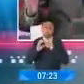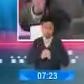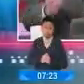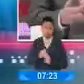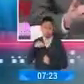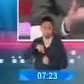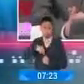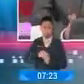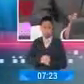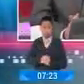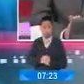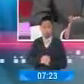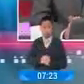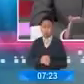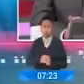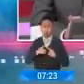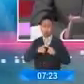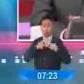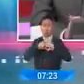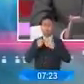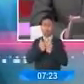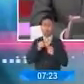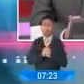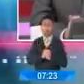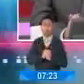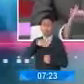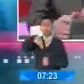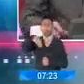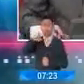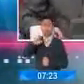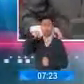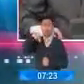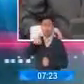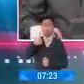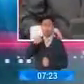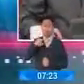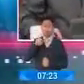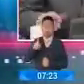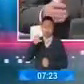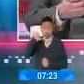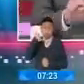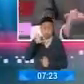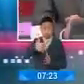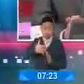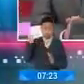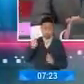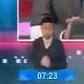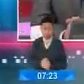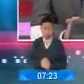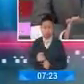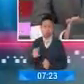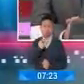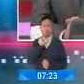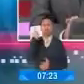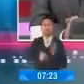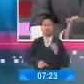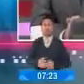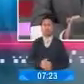donde hay conversaciones con el legislador Mendoza sacados del celular del legislador. ¿Qué nos dice al respecto,